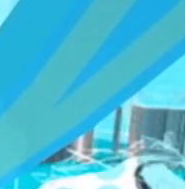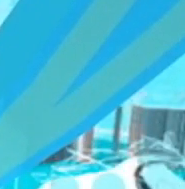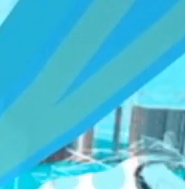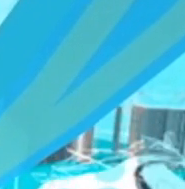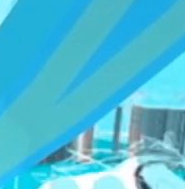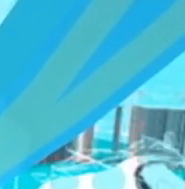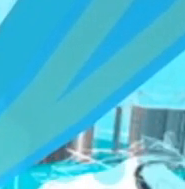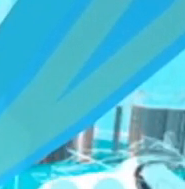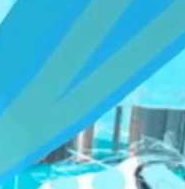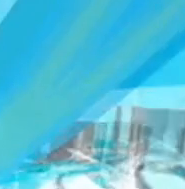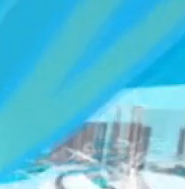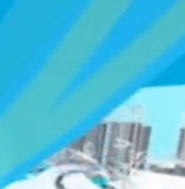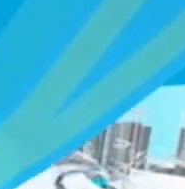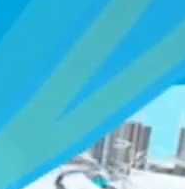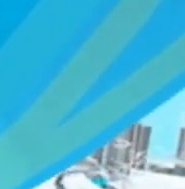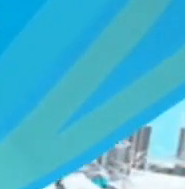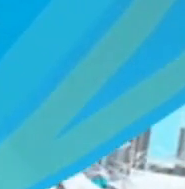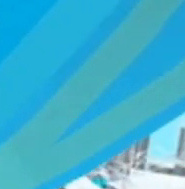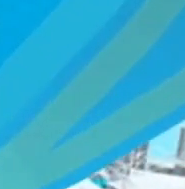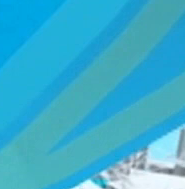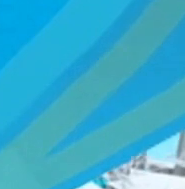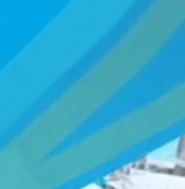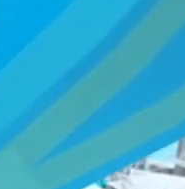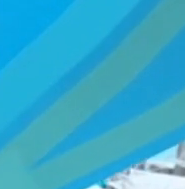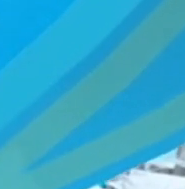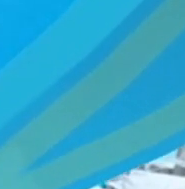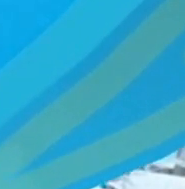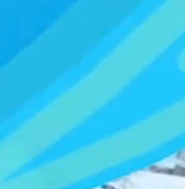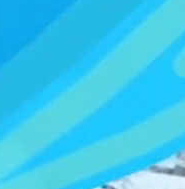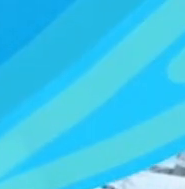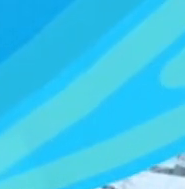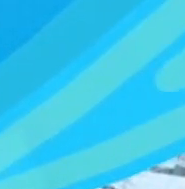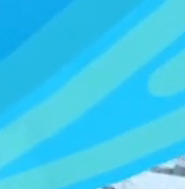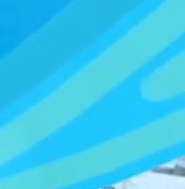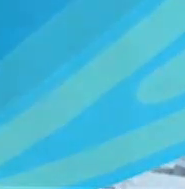Banco Popular presentó El Tipo de Cambio.